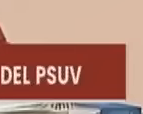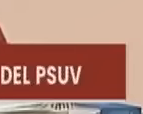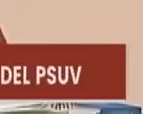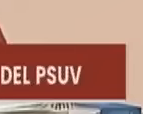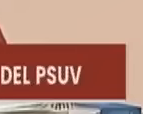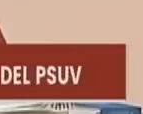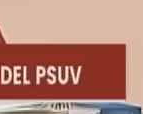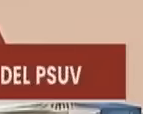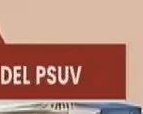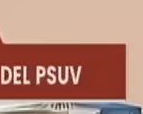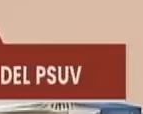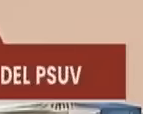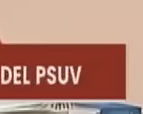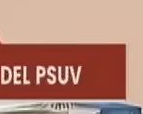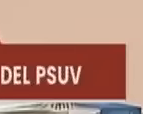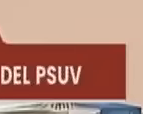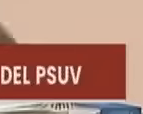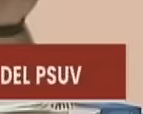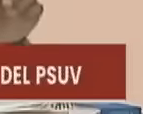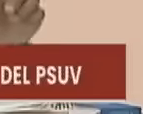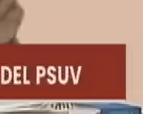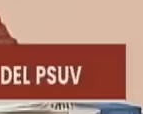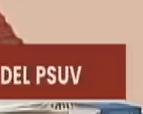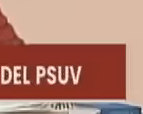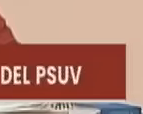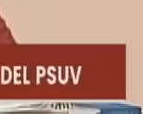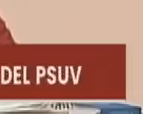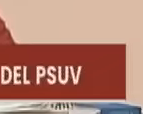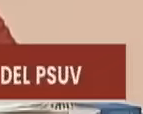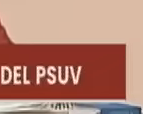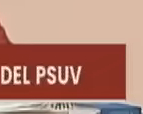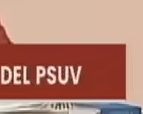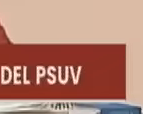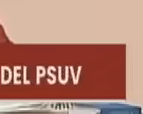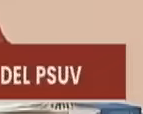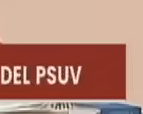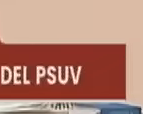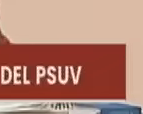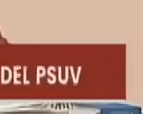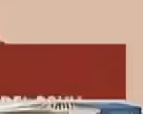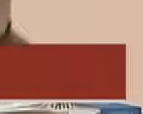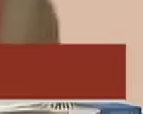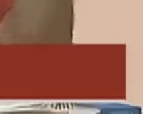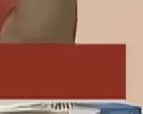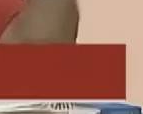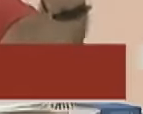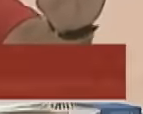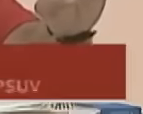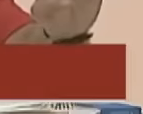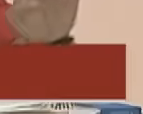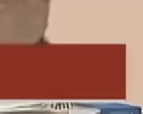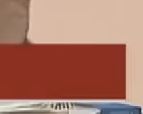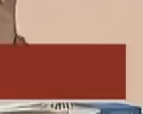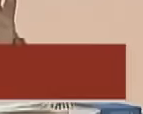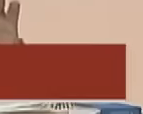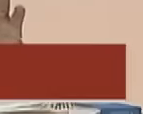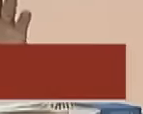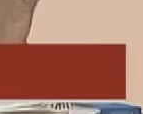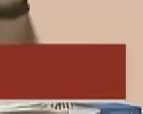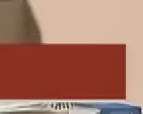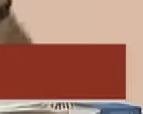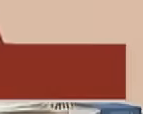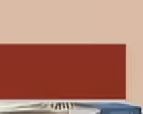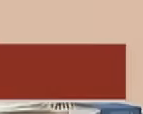Convencer para vencer. Primero, motivar para triunfar. Segunda. Tercera, organizar